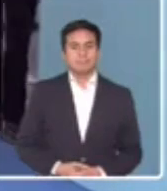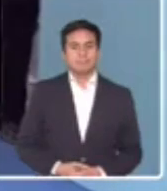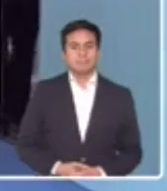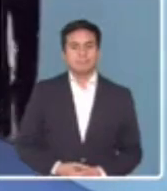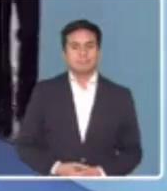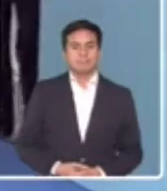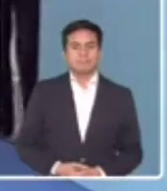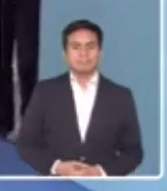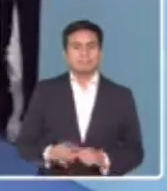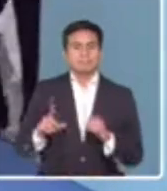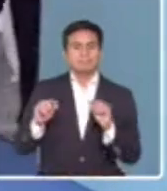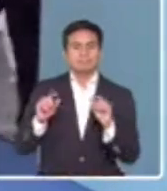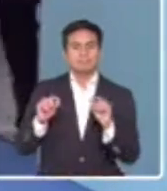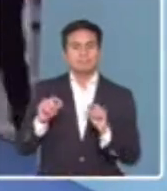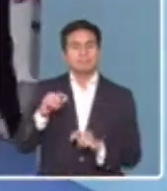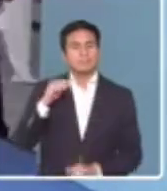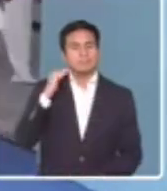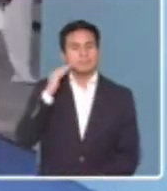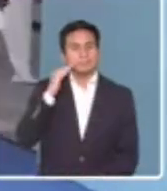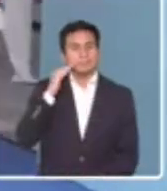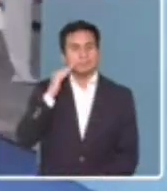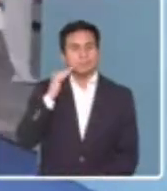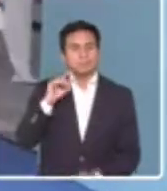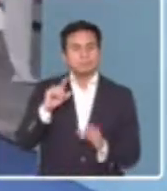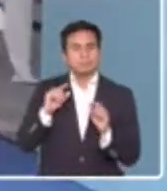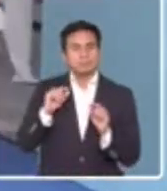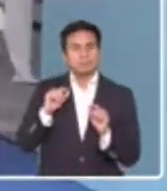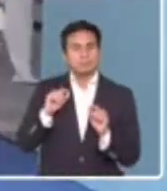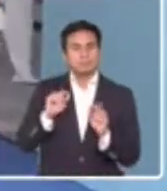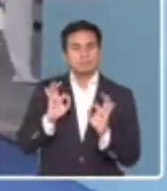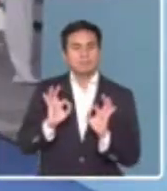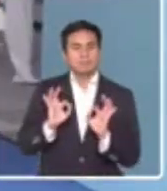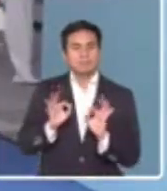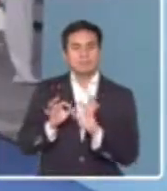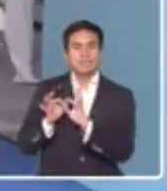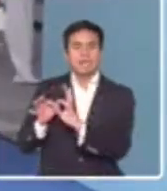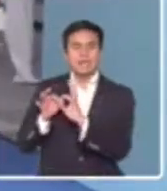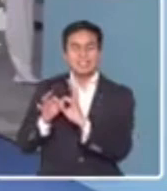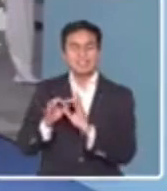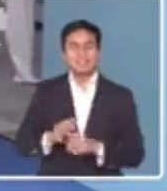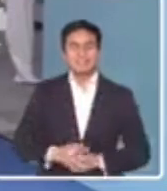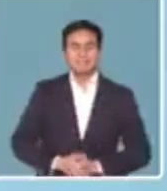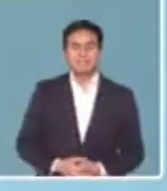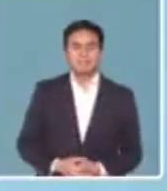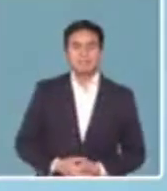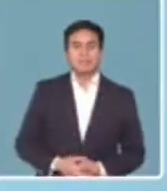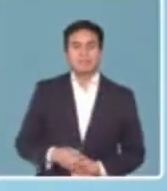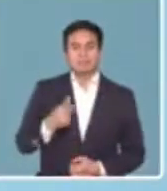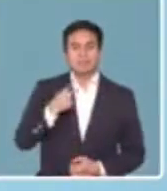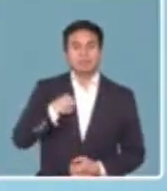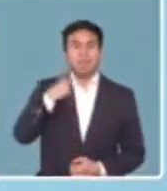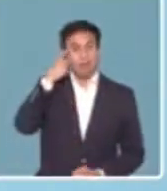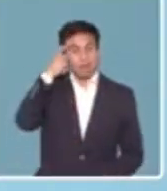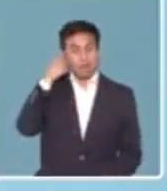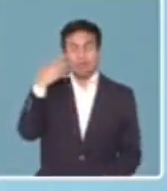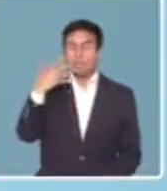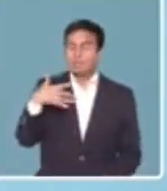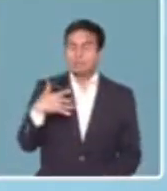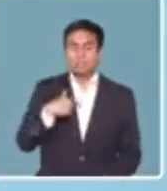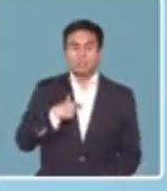No lo estoy lastimando. La situación de los niños es grave. Ya. Listo. Muchas gracias. Mire, yo creo que es importante